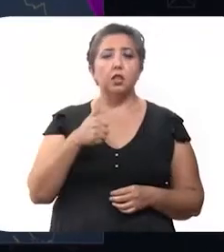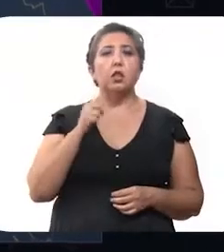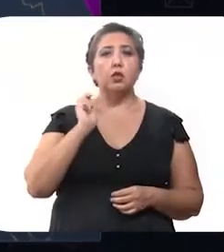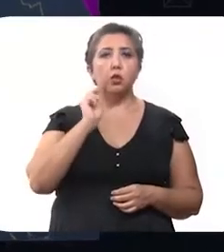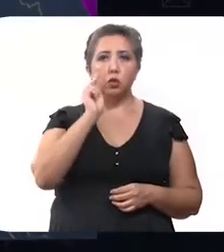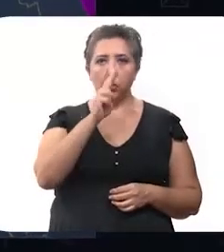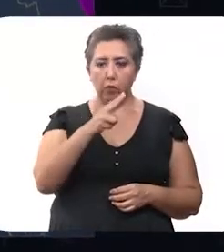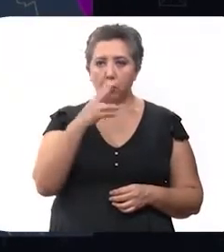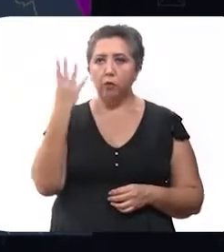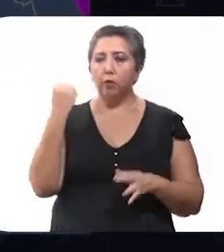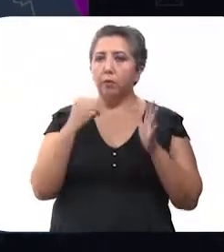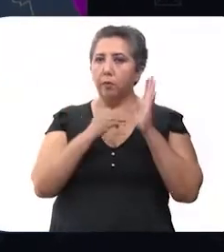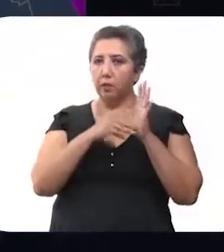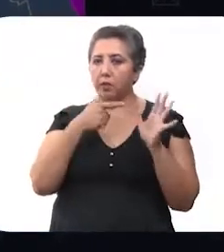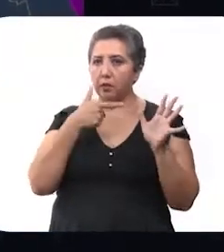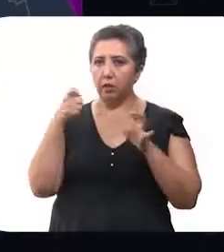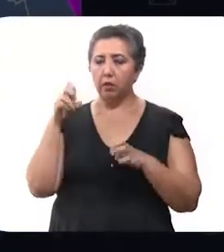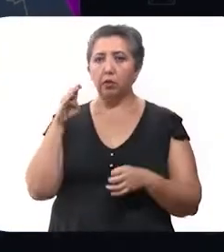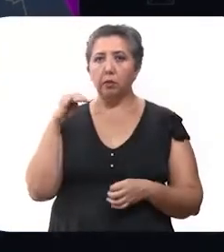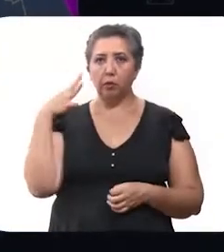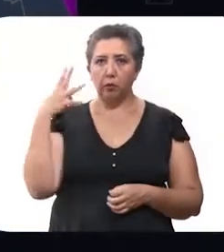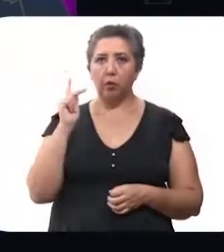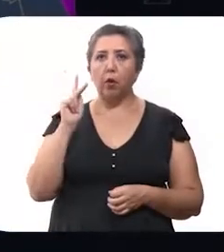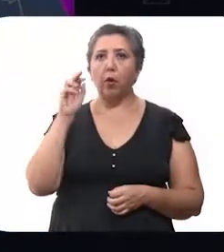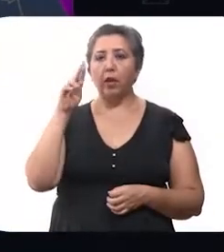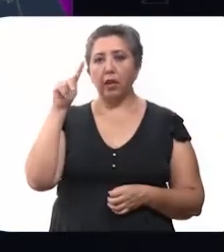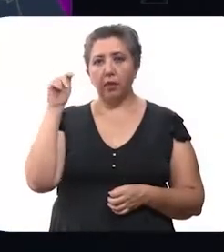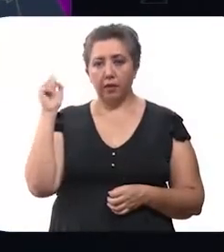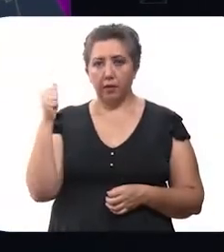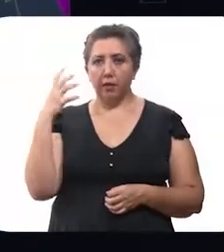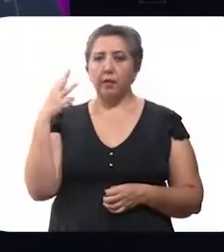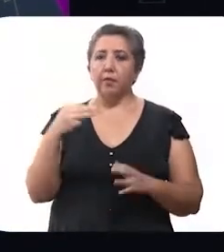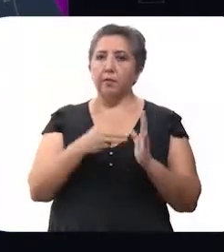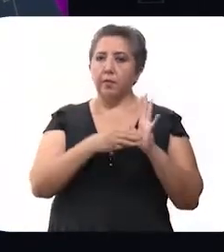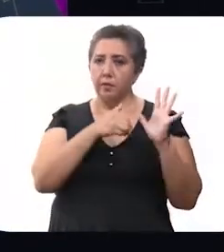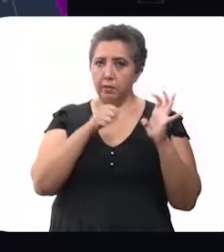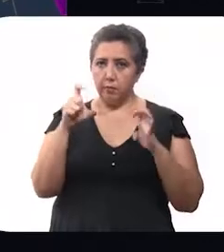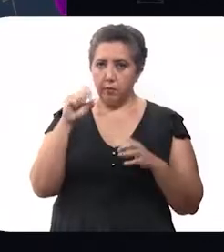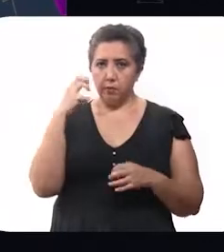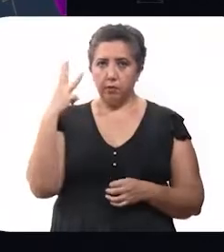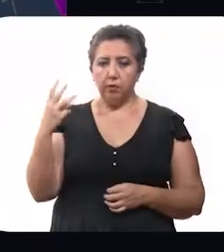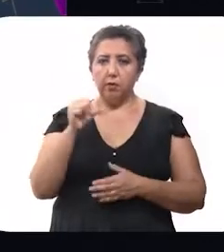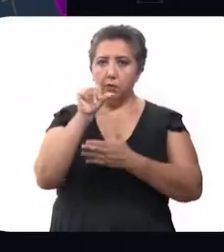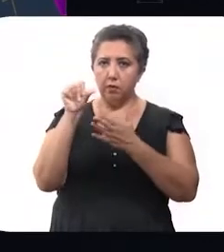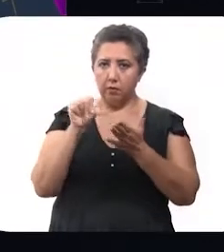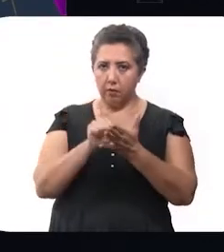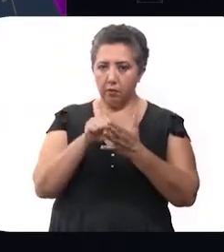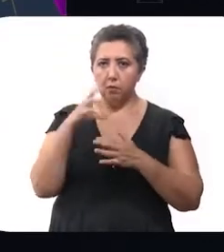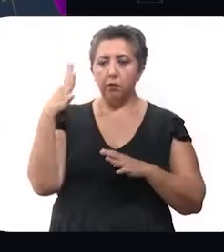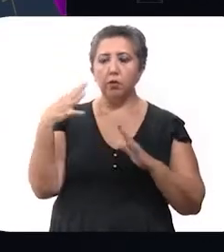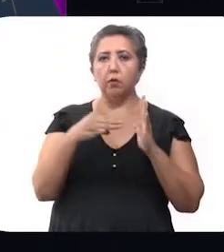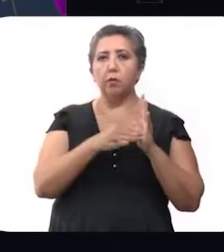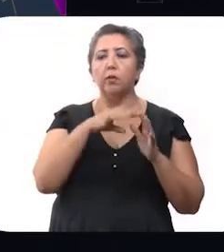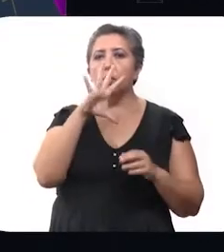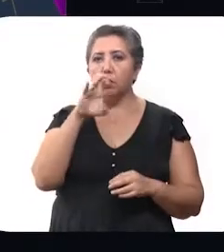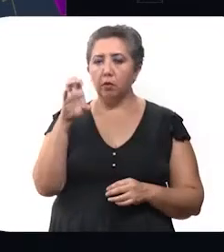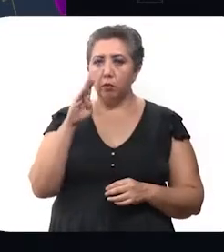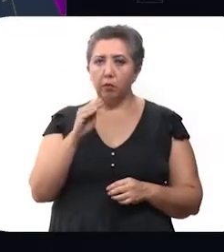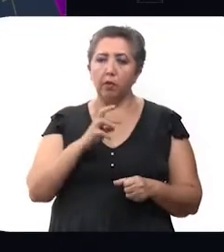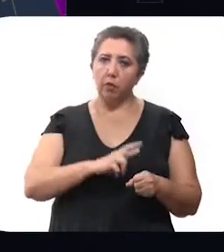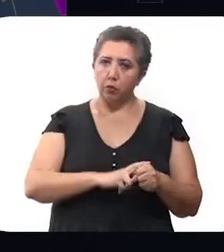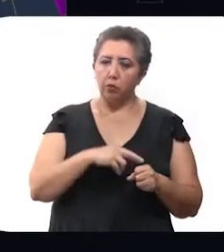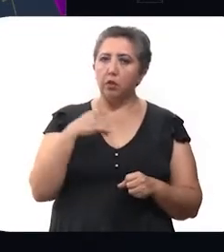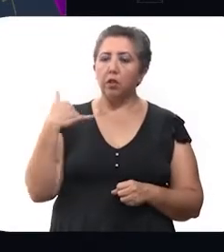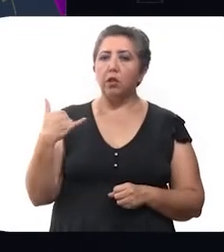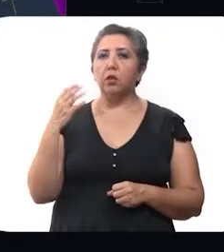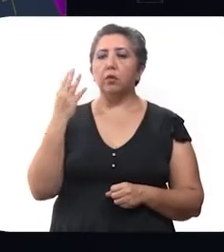zona norte, 9.794 en la zona oriente, 3.623 en la zona centro, 5.590 en la zona